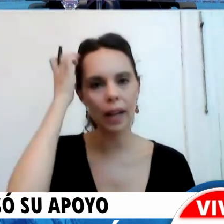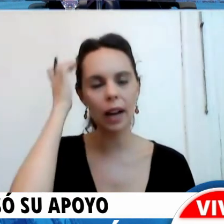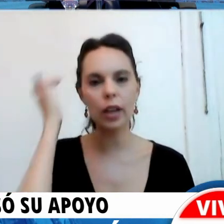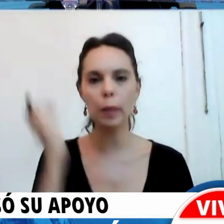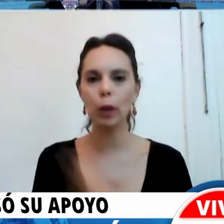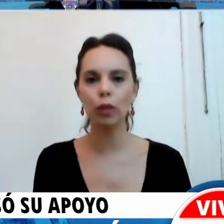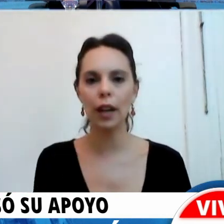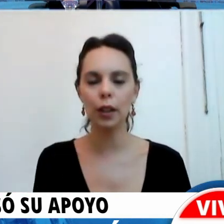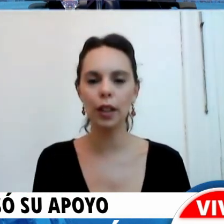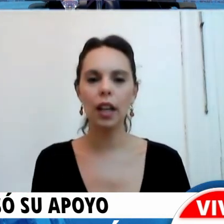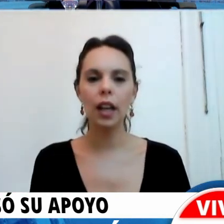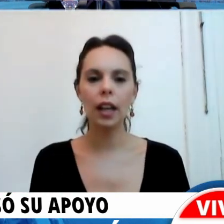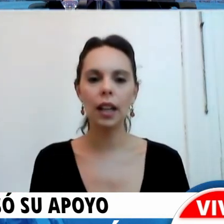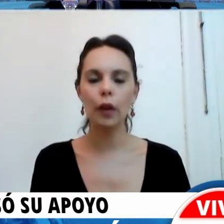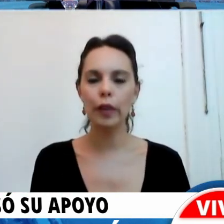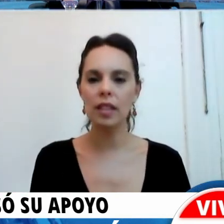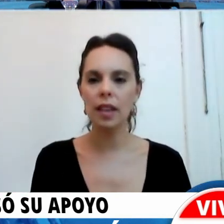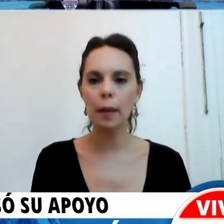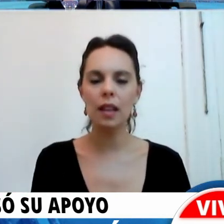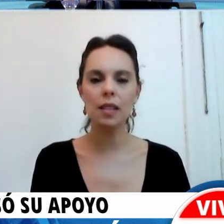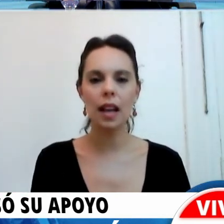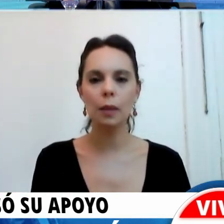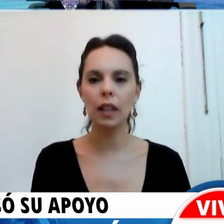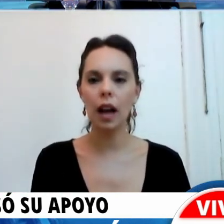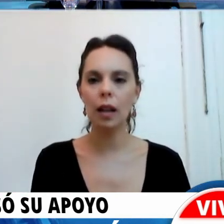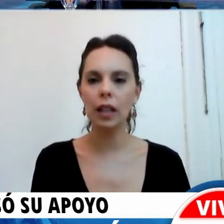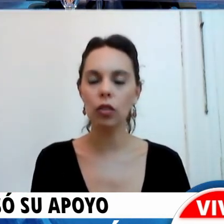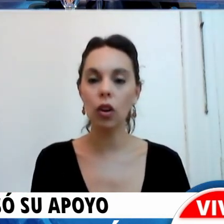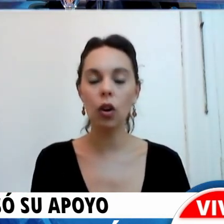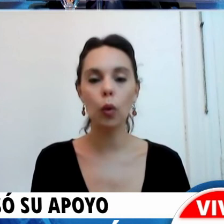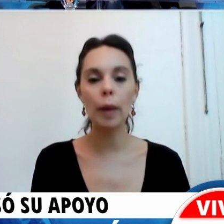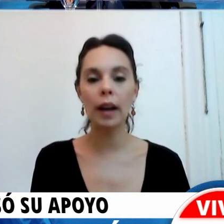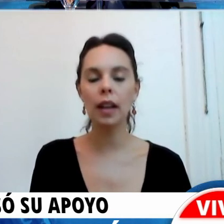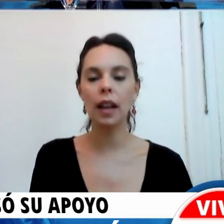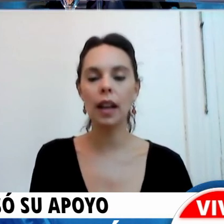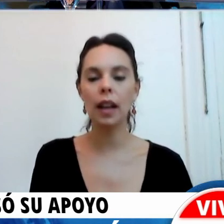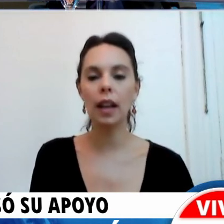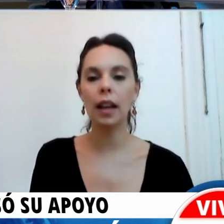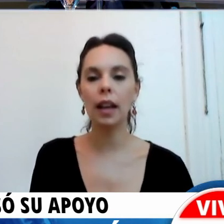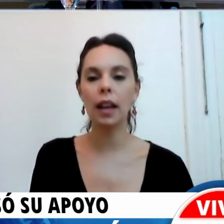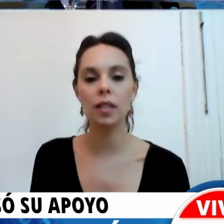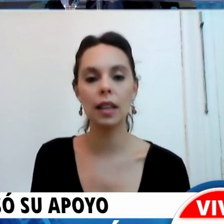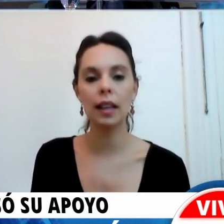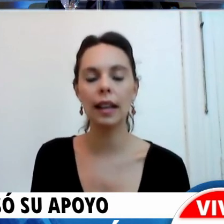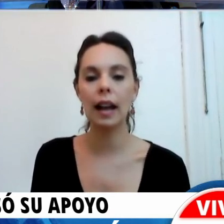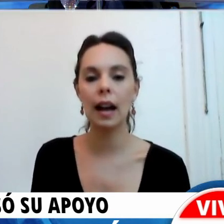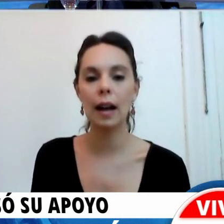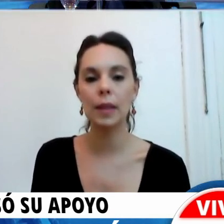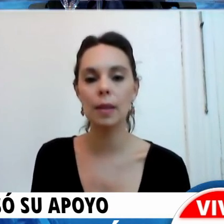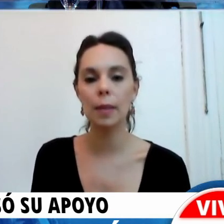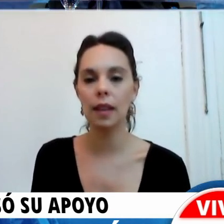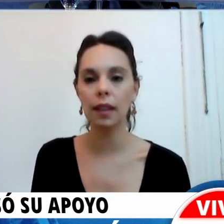para remarcar. Hoy le preguntaron en la conferencia de prensa al ministro Guzmán respecto a si